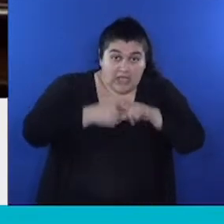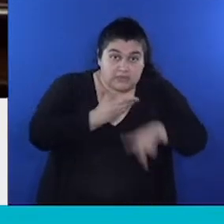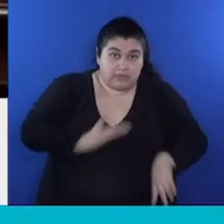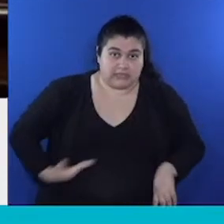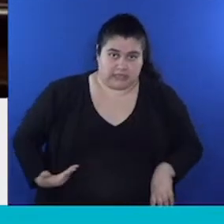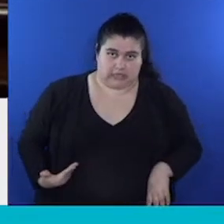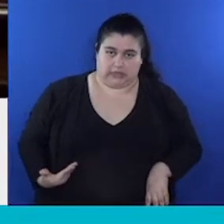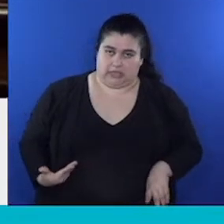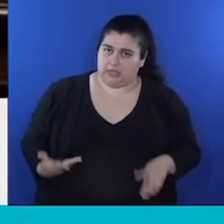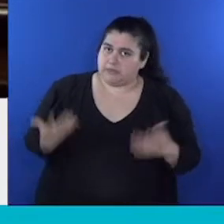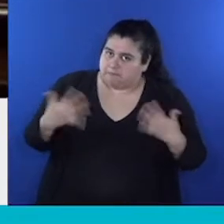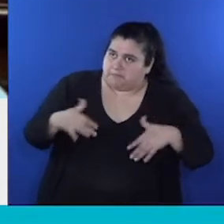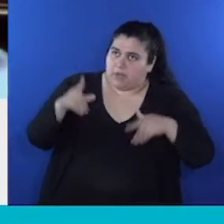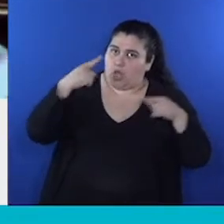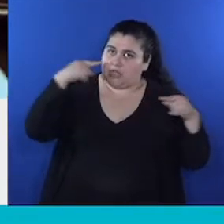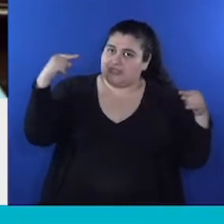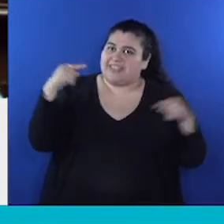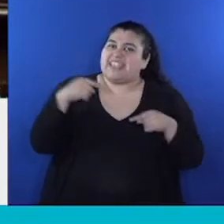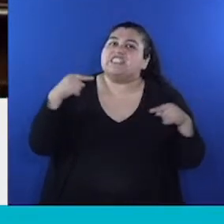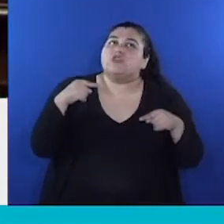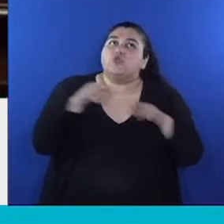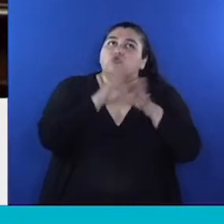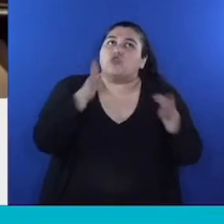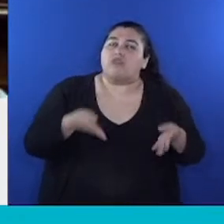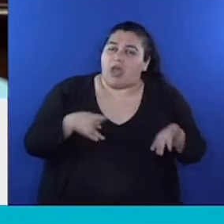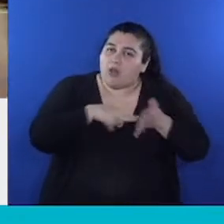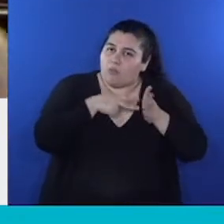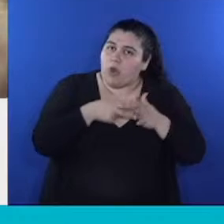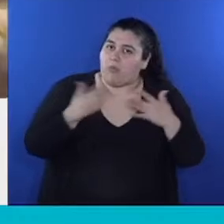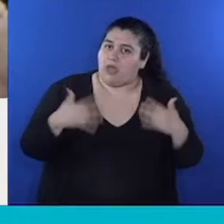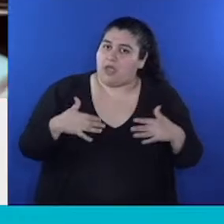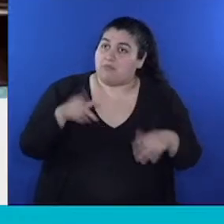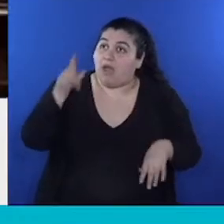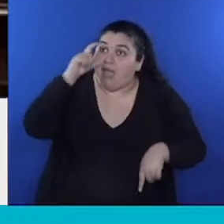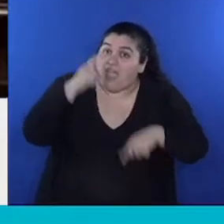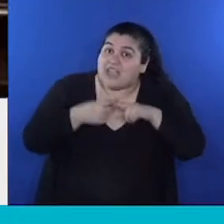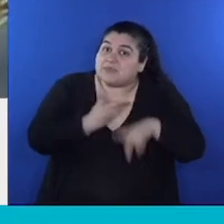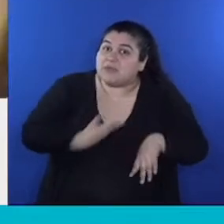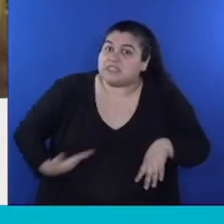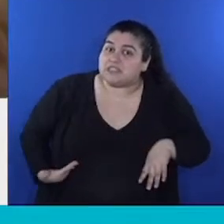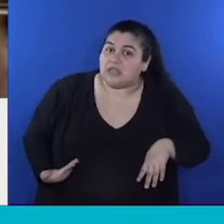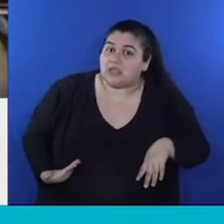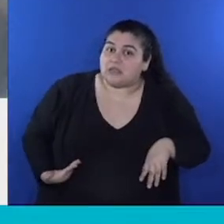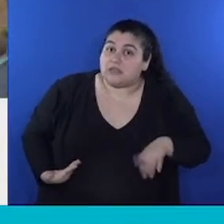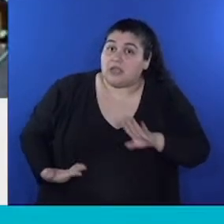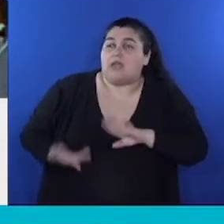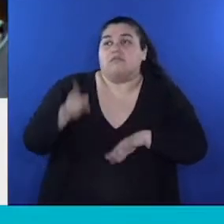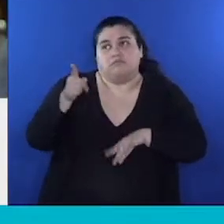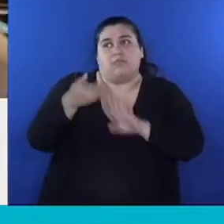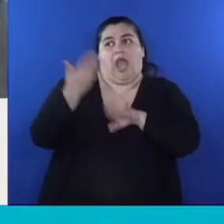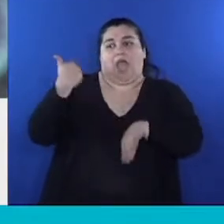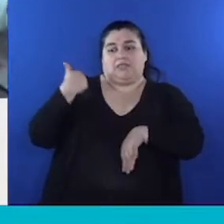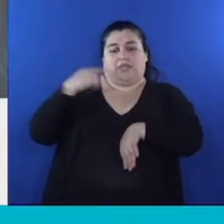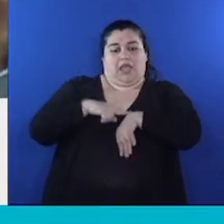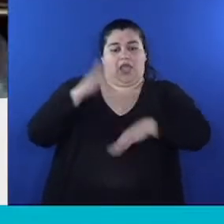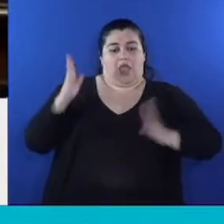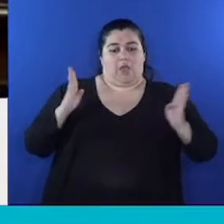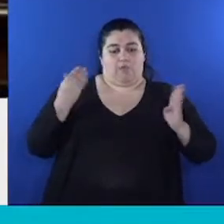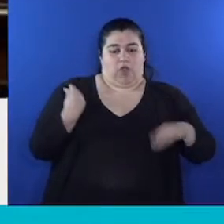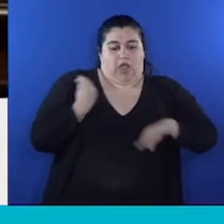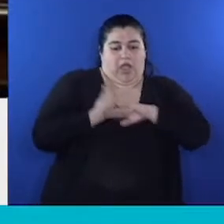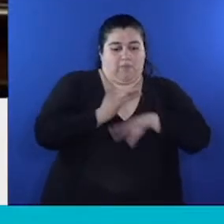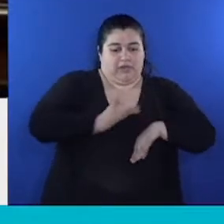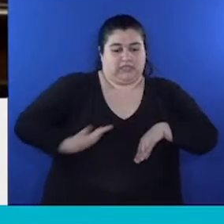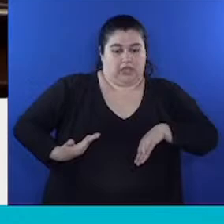No es partidario, pero es institucional. Porque un presidente en ejercicio, no aparentemente, hay una imputación